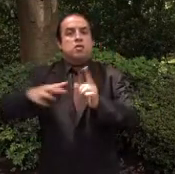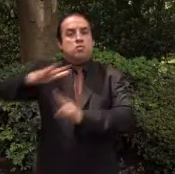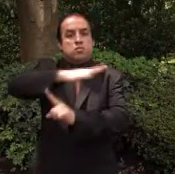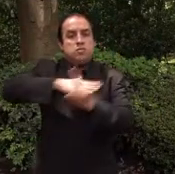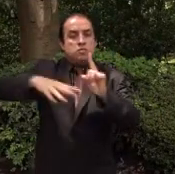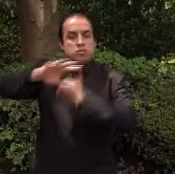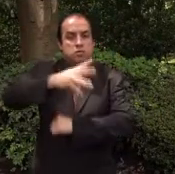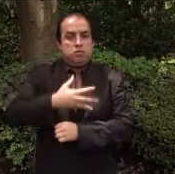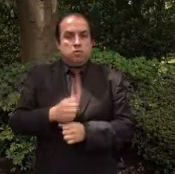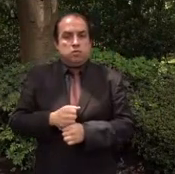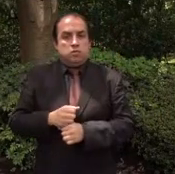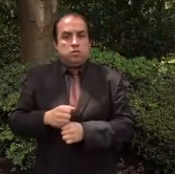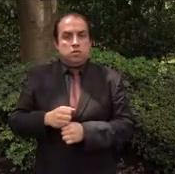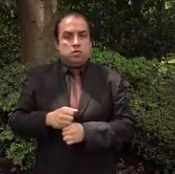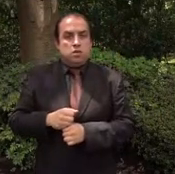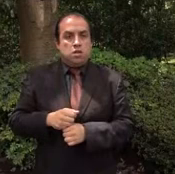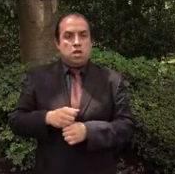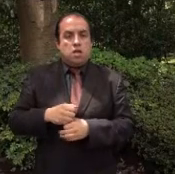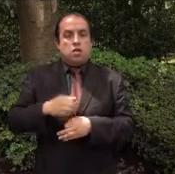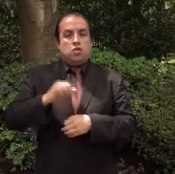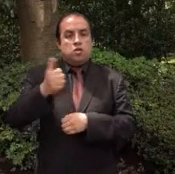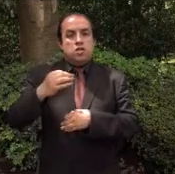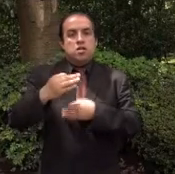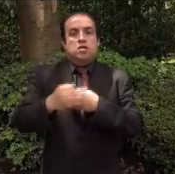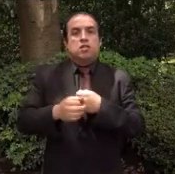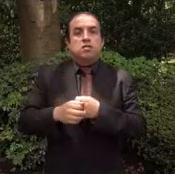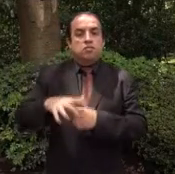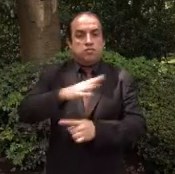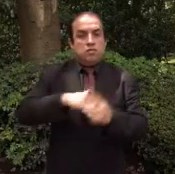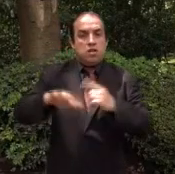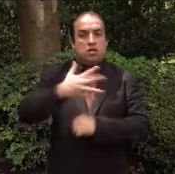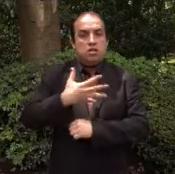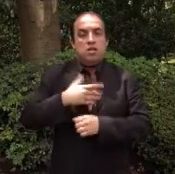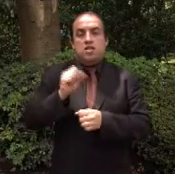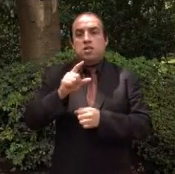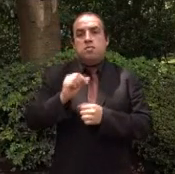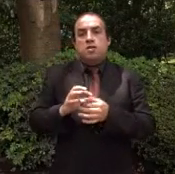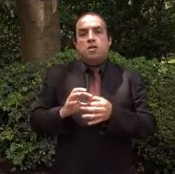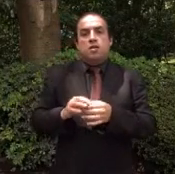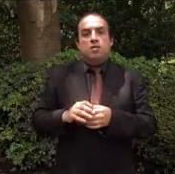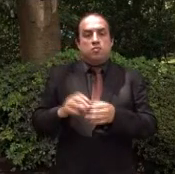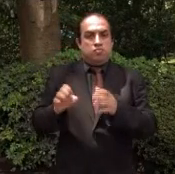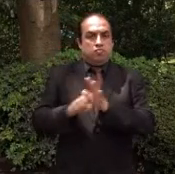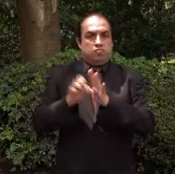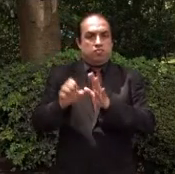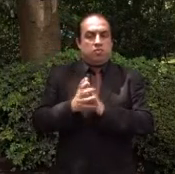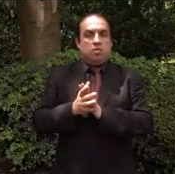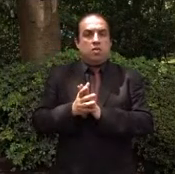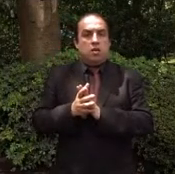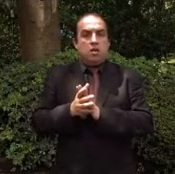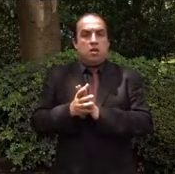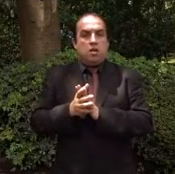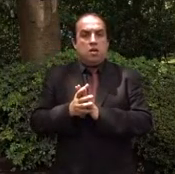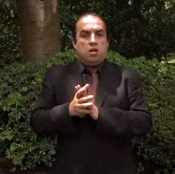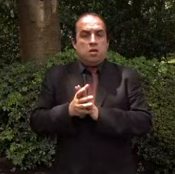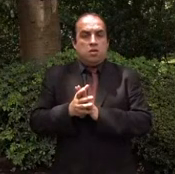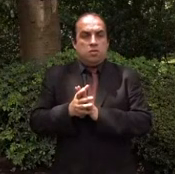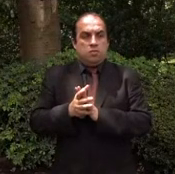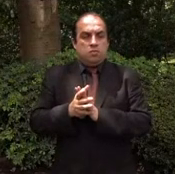Se impactarán zonas ya impactadas solamente y se trasladarán los orquidarios. Eso